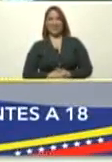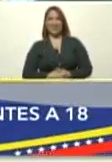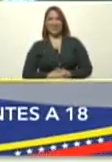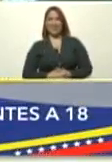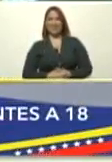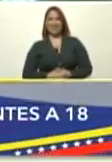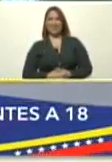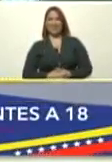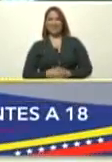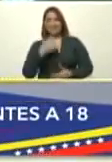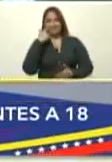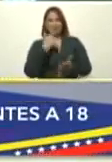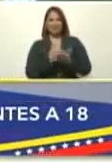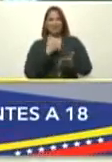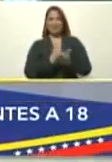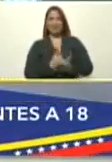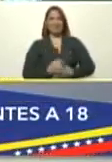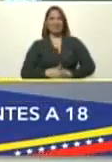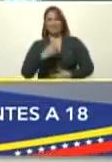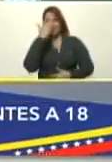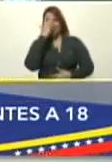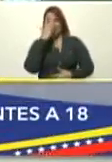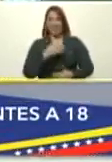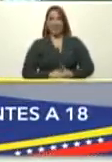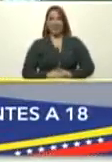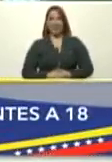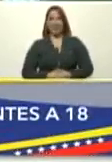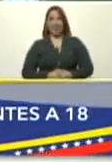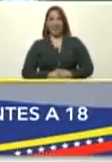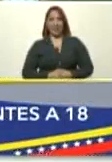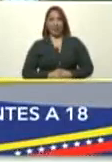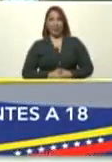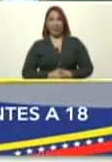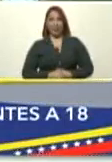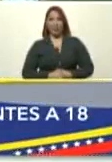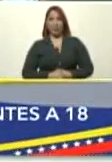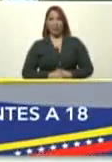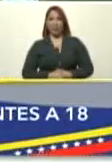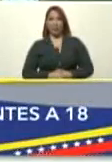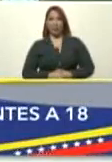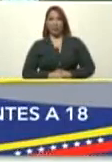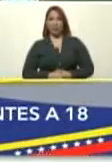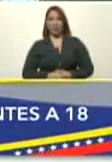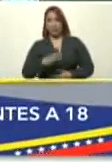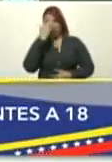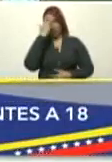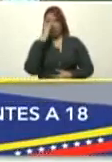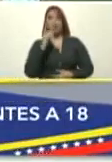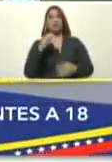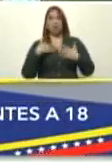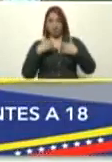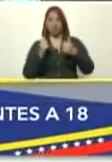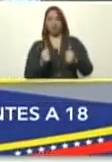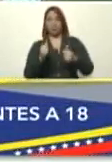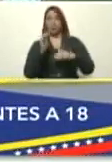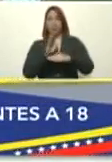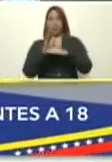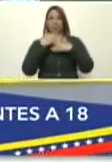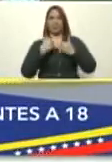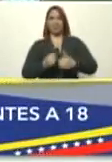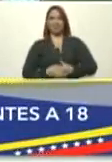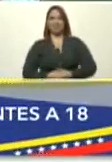En vísperas del carnaval. Carnaval seguro, bioseguro y